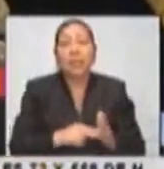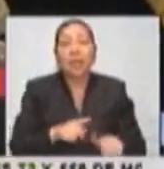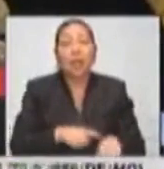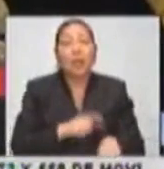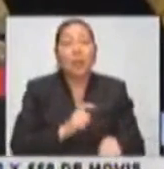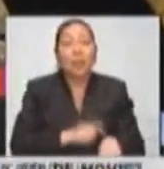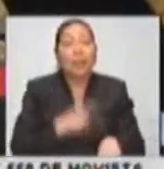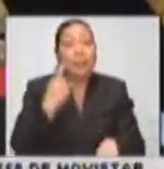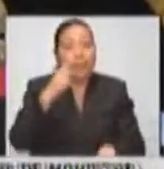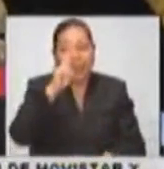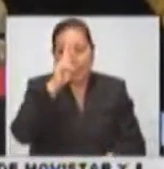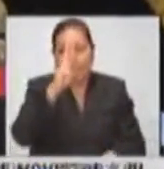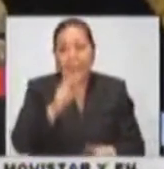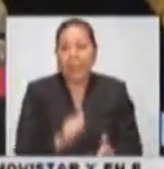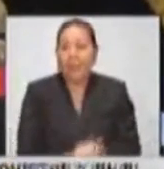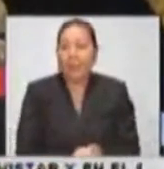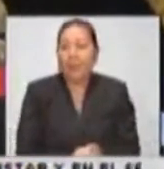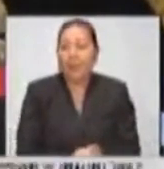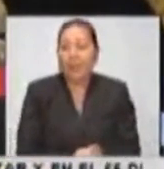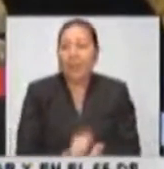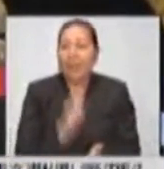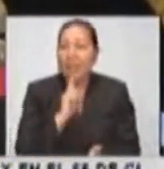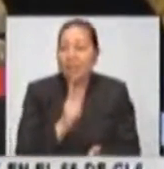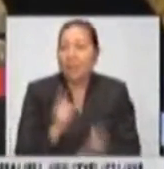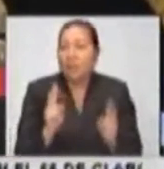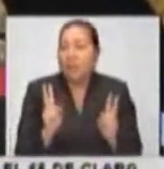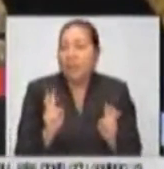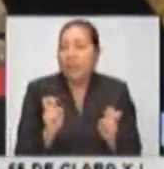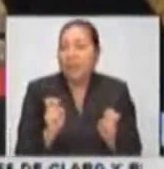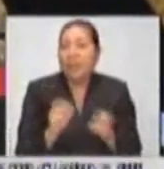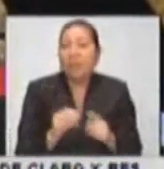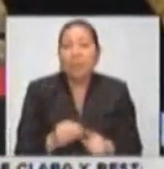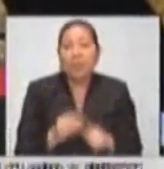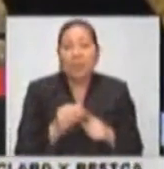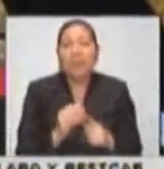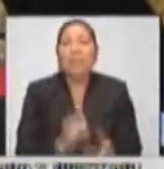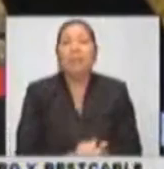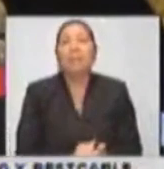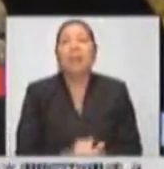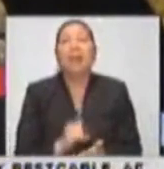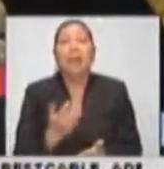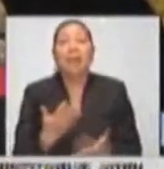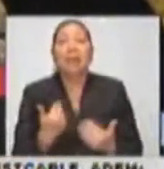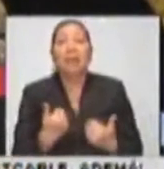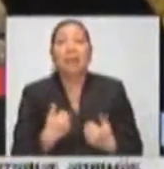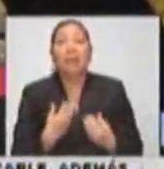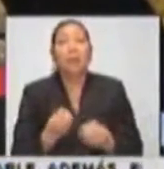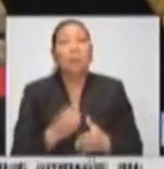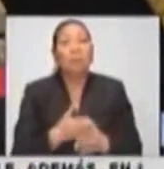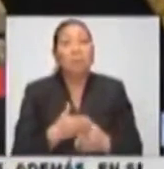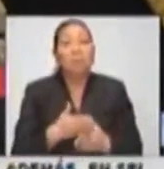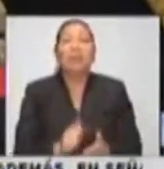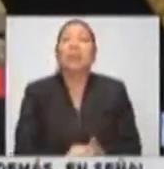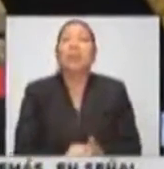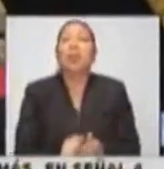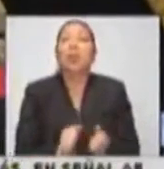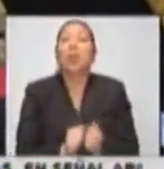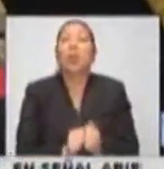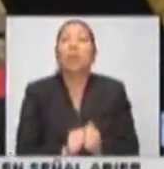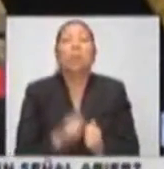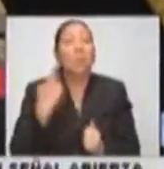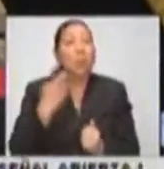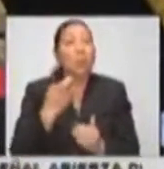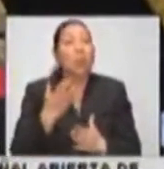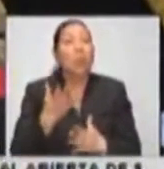plazo para Perú es uno de los temas principales. Hay en los que estamos como participantes, como los de las